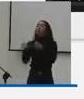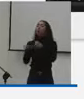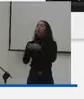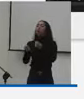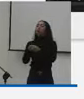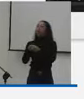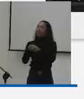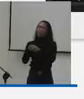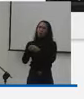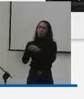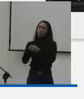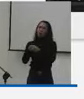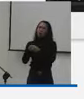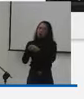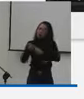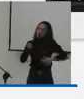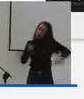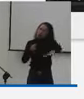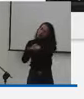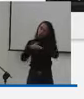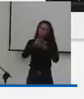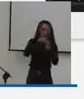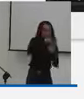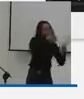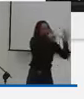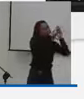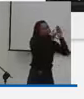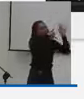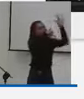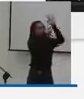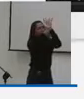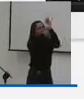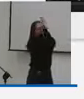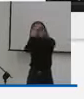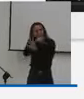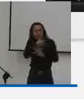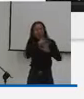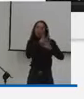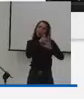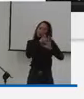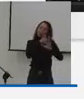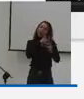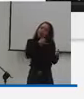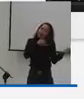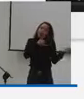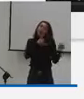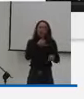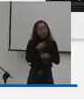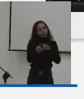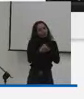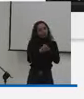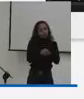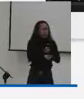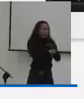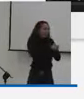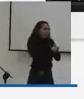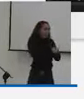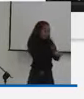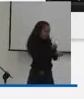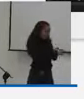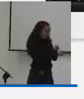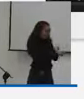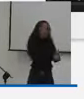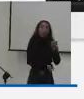tienen sus elecciones nacionales sino que docentes territoriales y departamentales municipales también lo puedan hacer